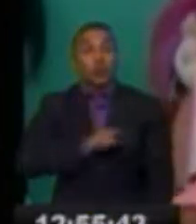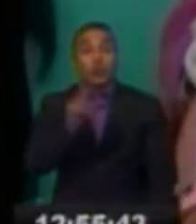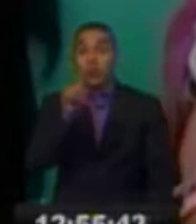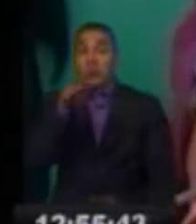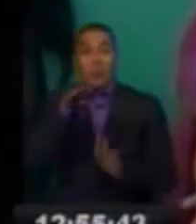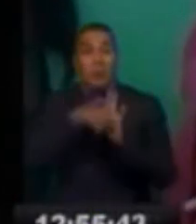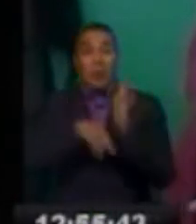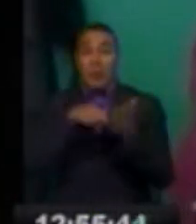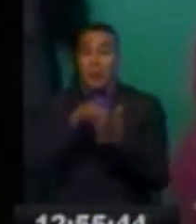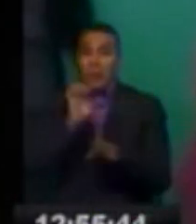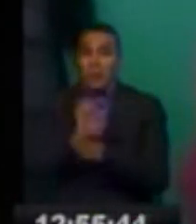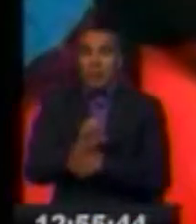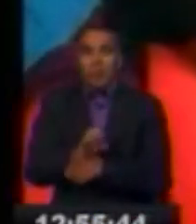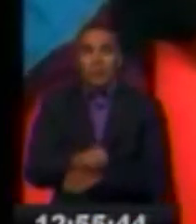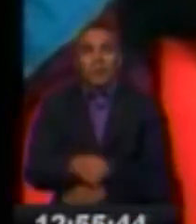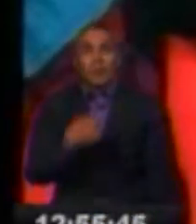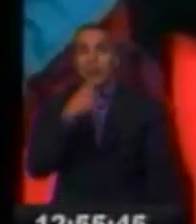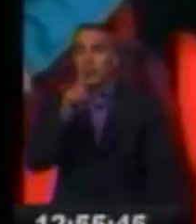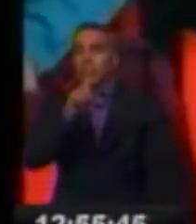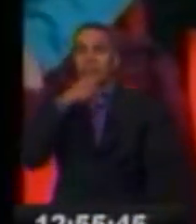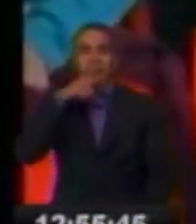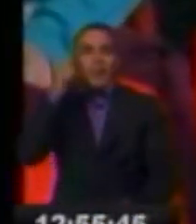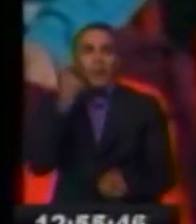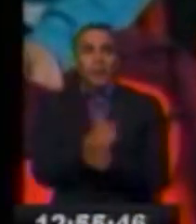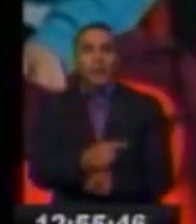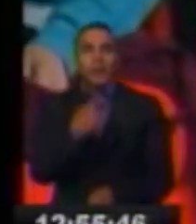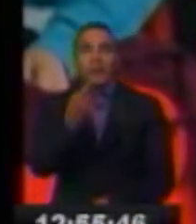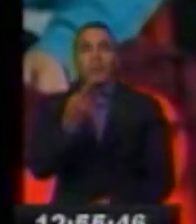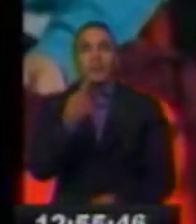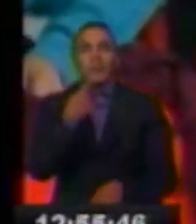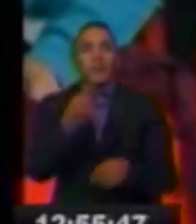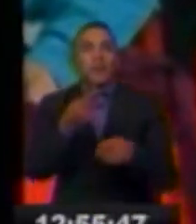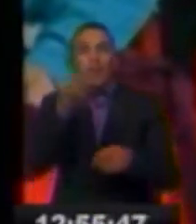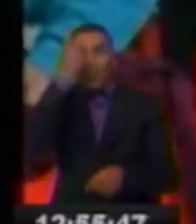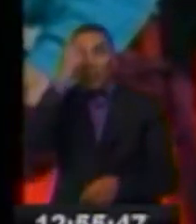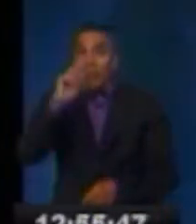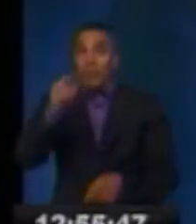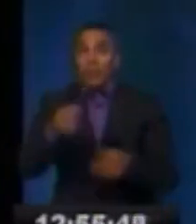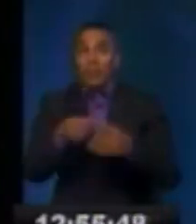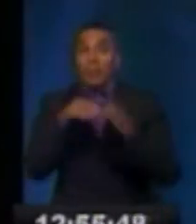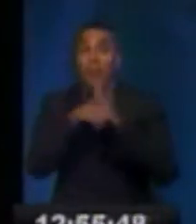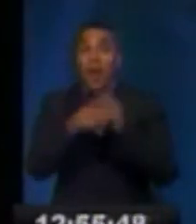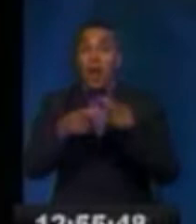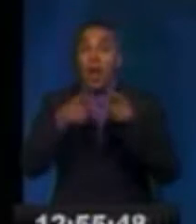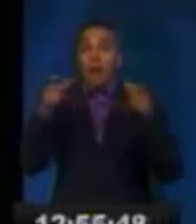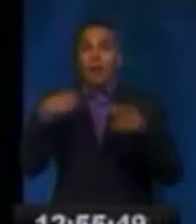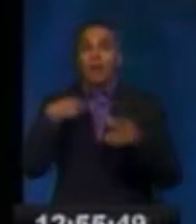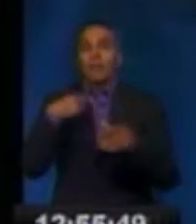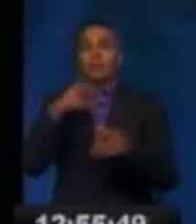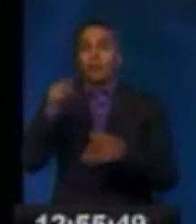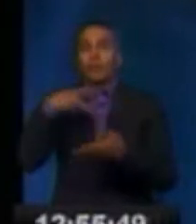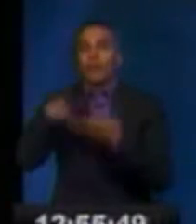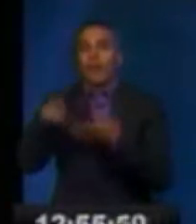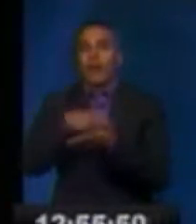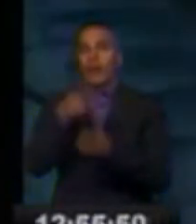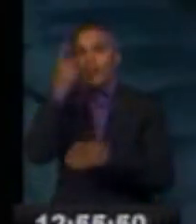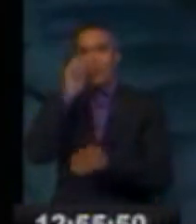en el país y desmintió que se haya perdonado deudas a grandes empresarios.